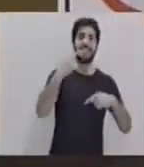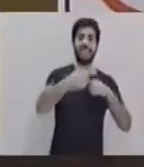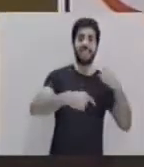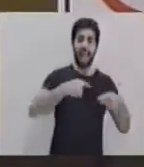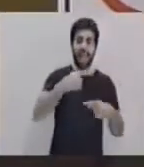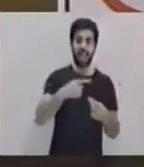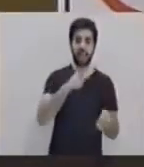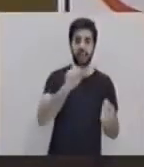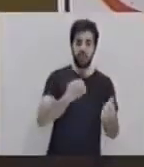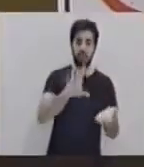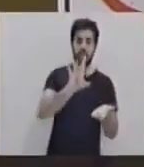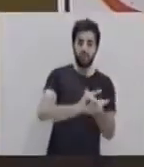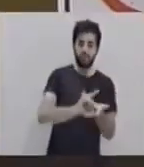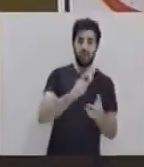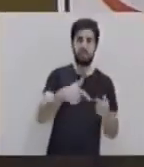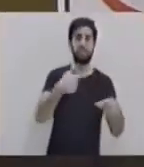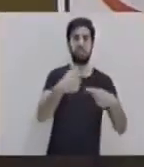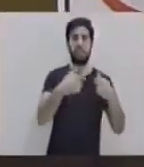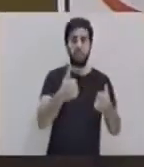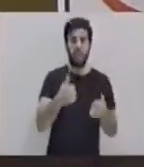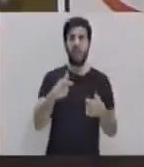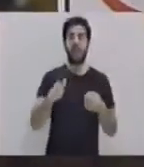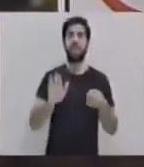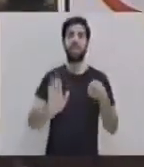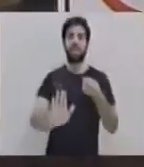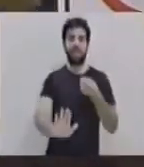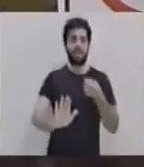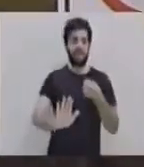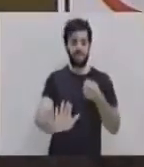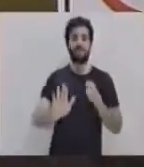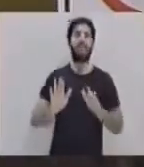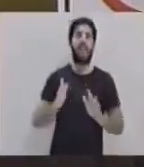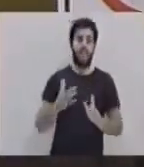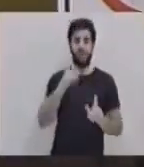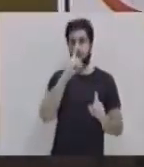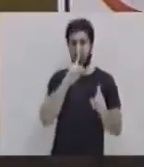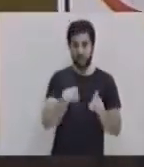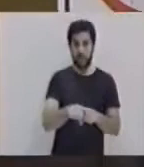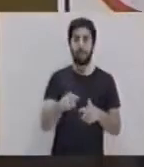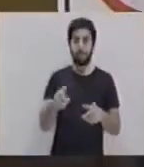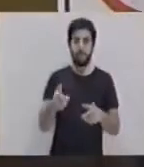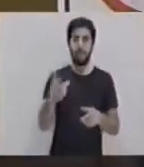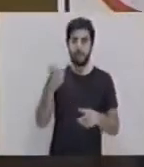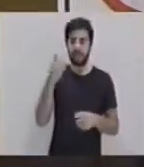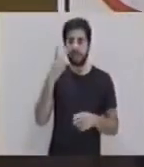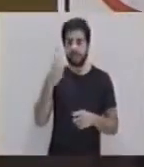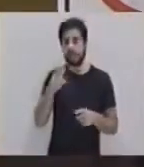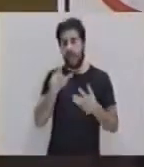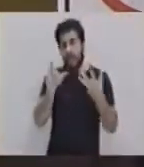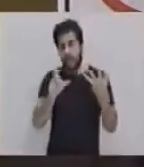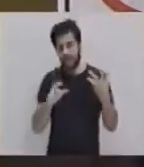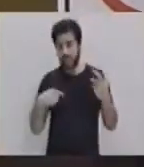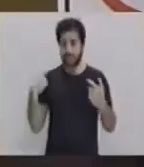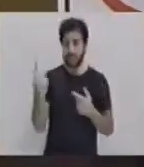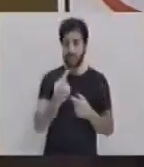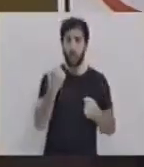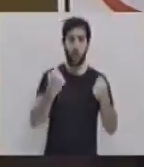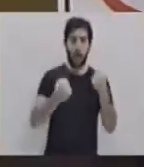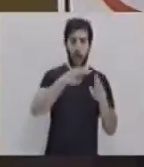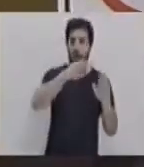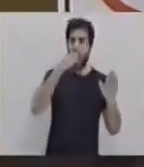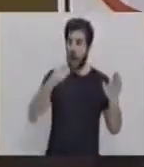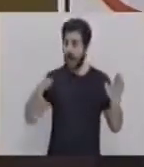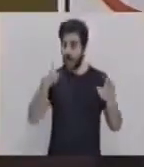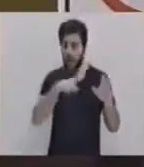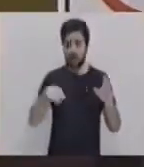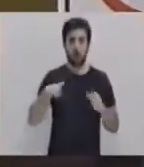los neumáticos para adherirse al pavimento, el sistema de frenos que se encuentra en buen estado y demás, ¿verdad? Va a ser otra de las características para poder